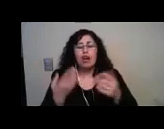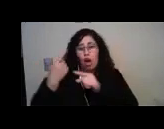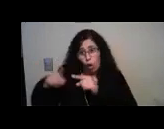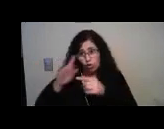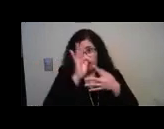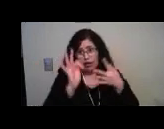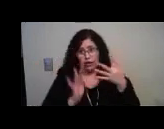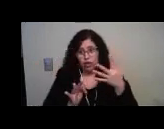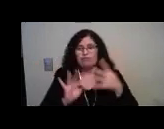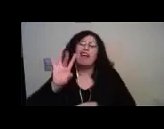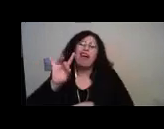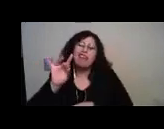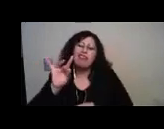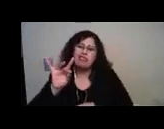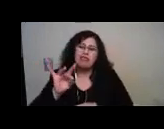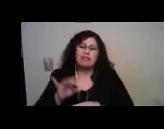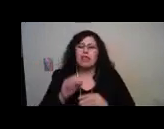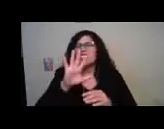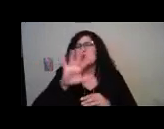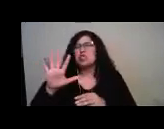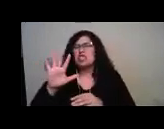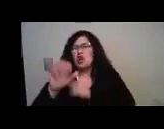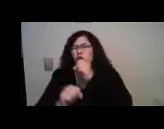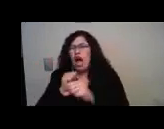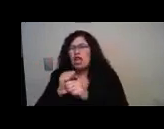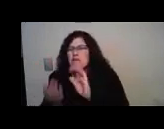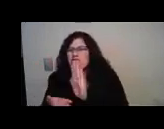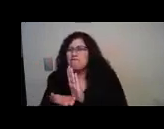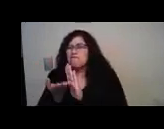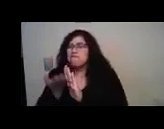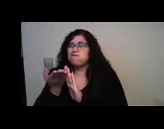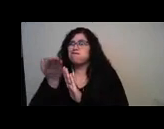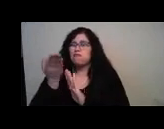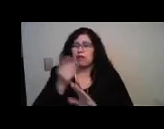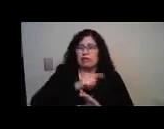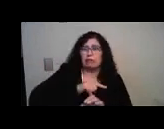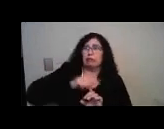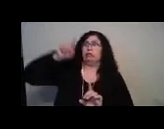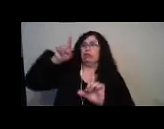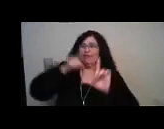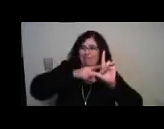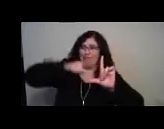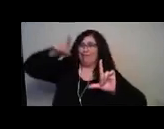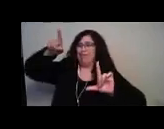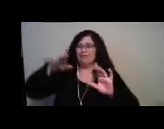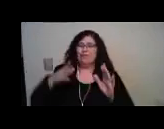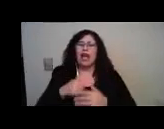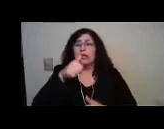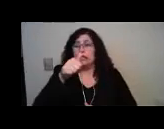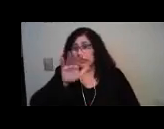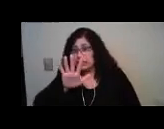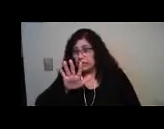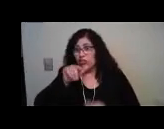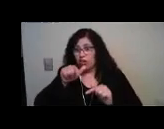asociados, la edad de las personas, sobre 55 años se comienza a elevar la curva y ya son los 65 se dispara de una